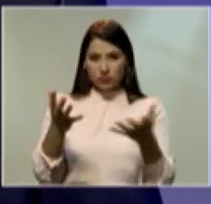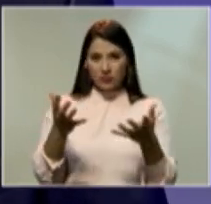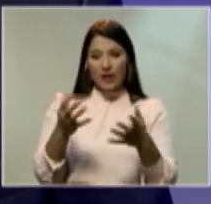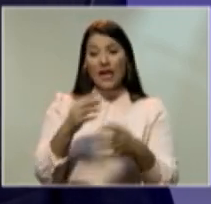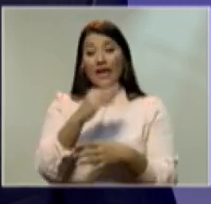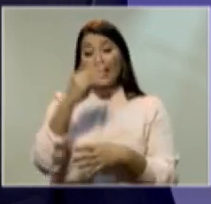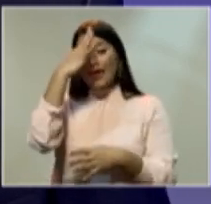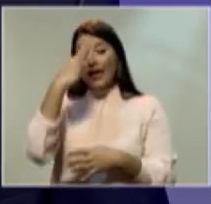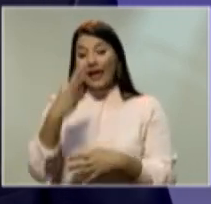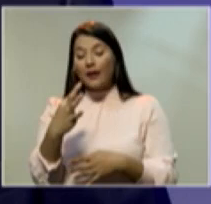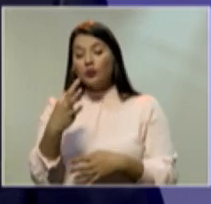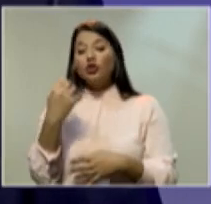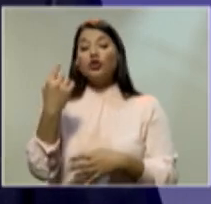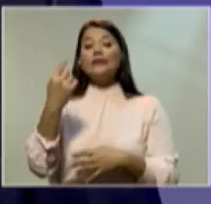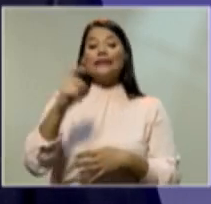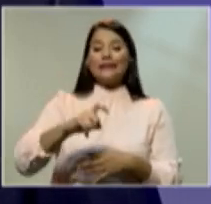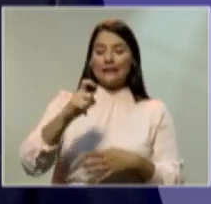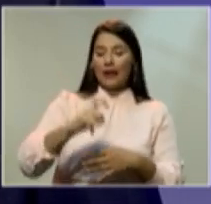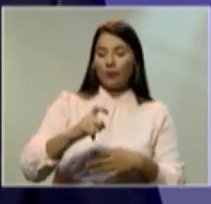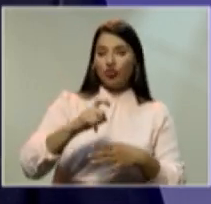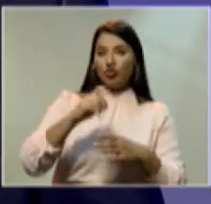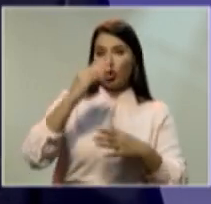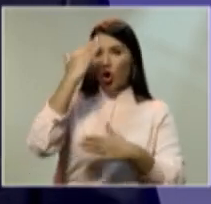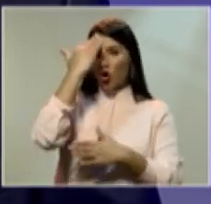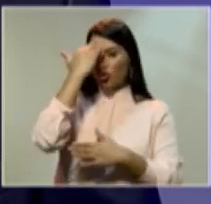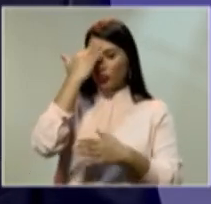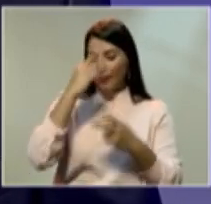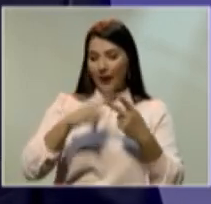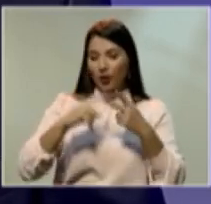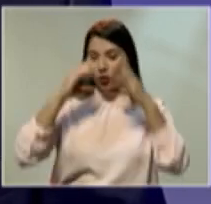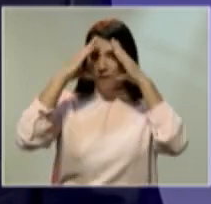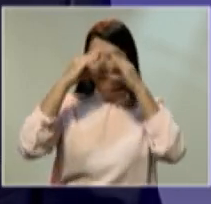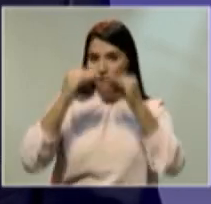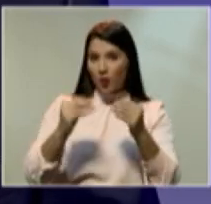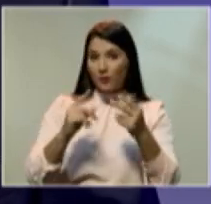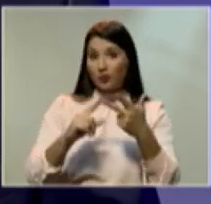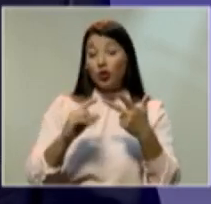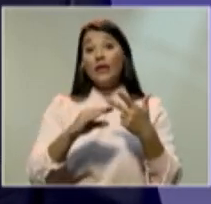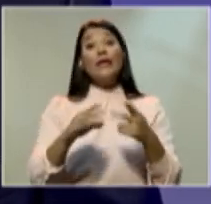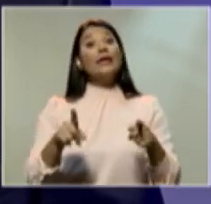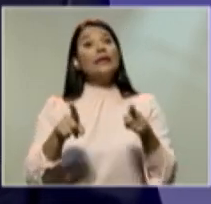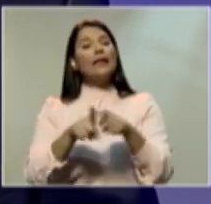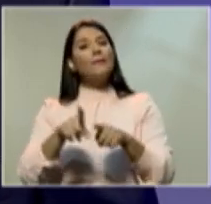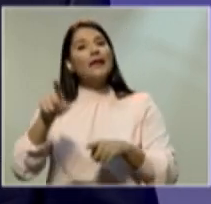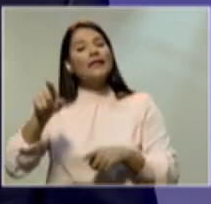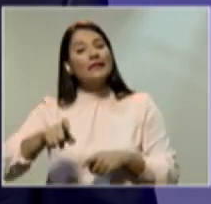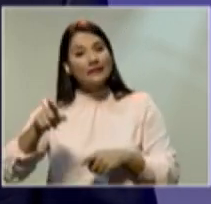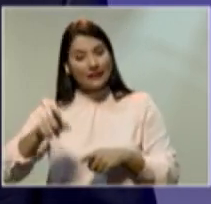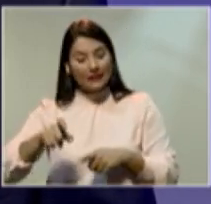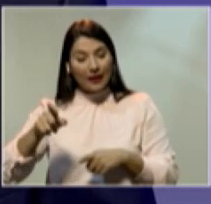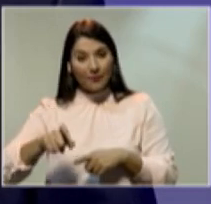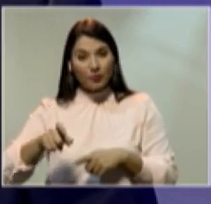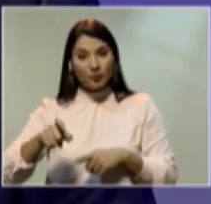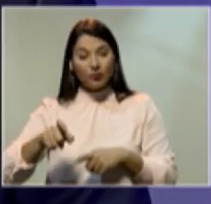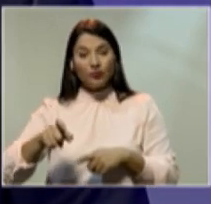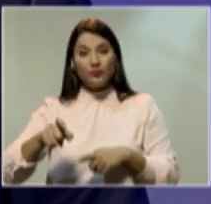conocimiento, datos, información, y probablemente necesitamos, además de eso, y sobre la base de